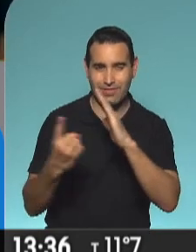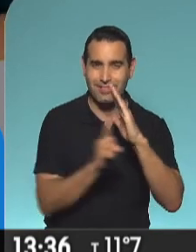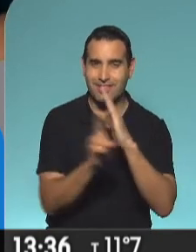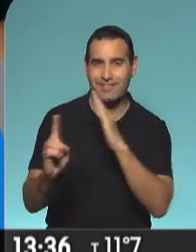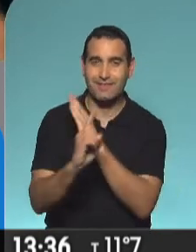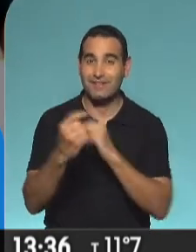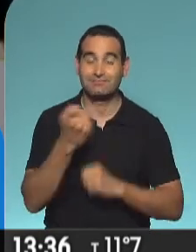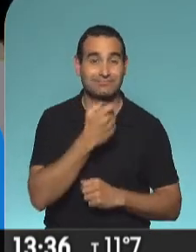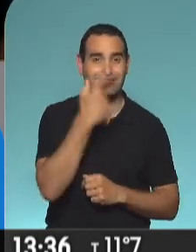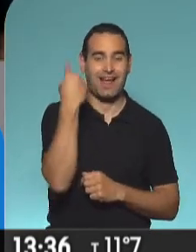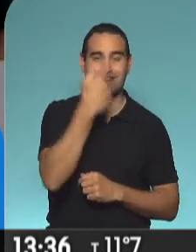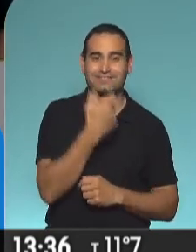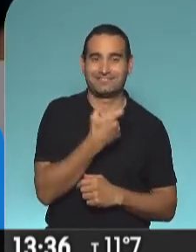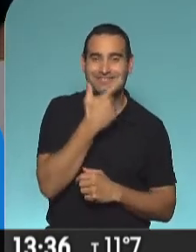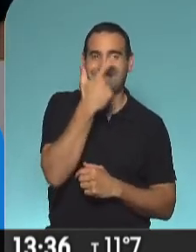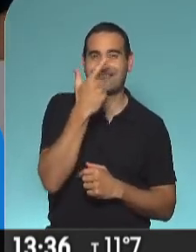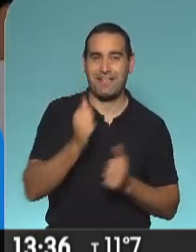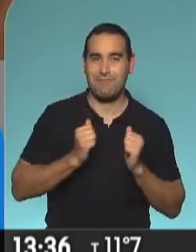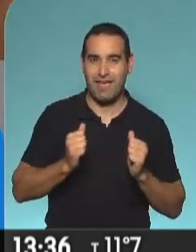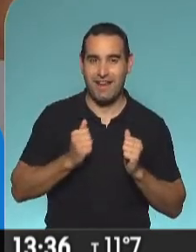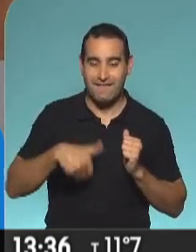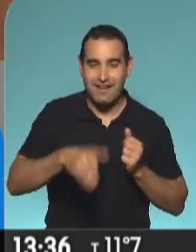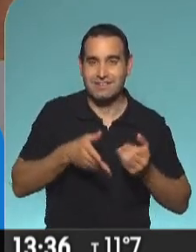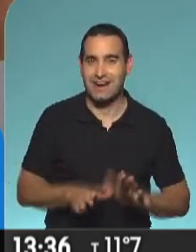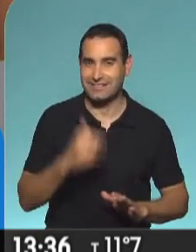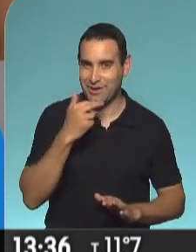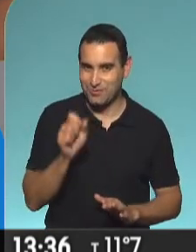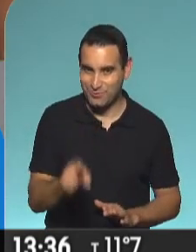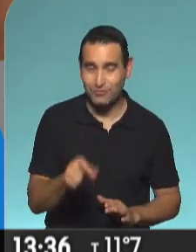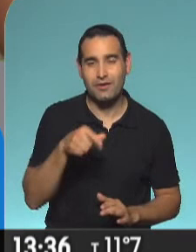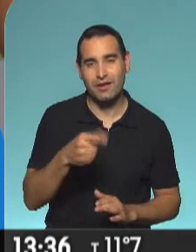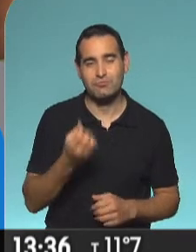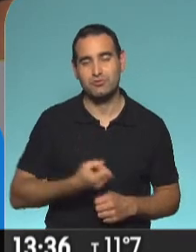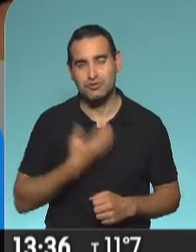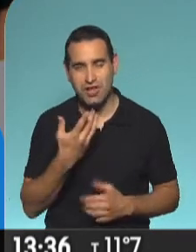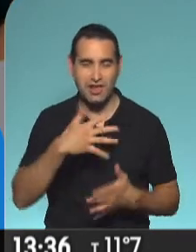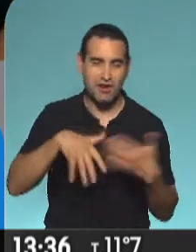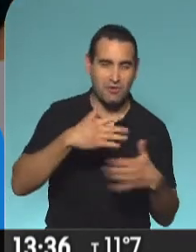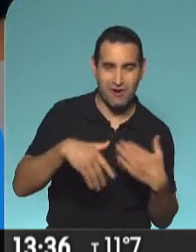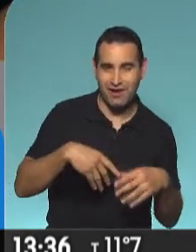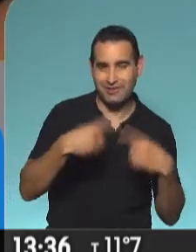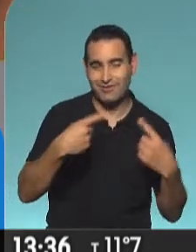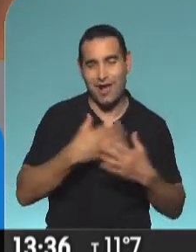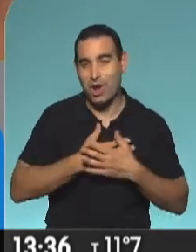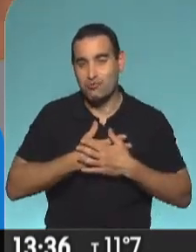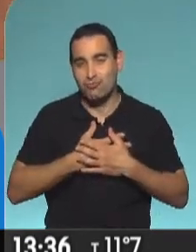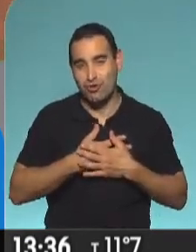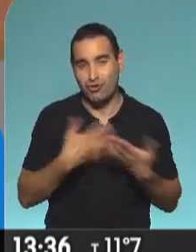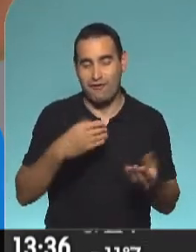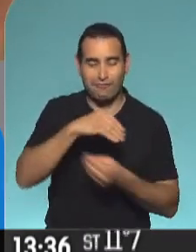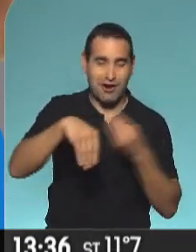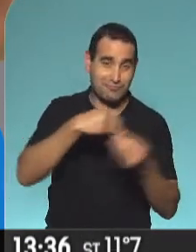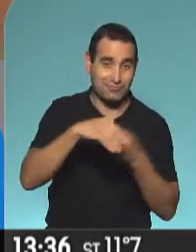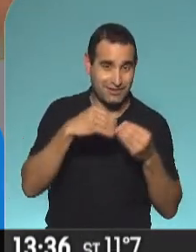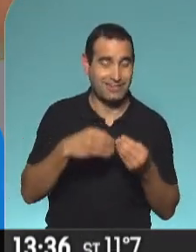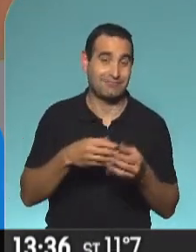en la cara que realmente acompaña la bella canción. Y ahí está, entre poesías, entre juguetitos y con el amor inmenso de una familia que se